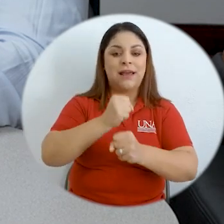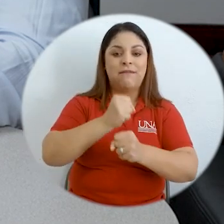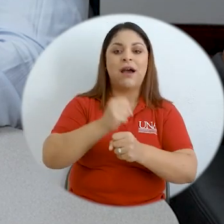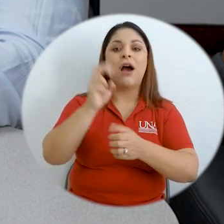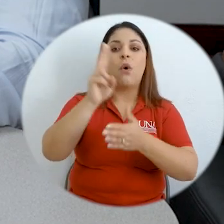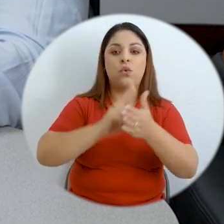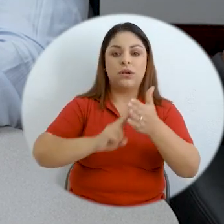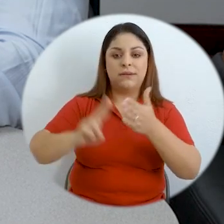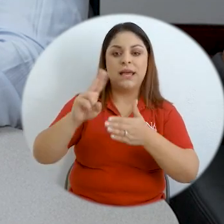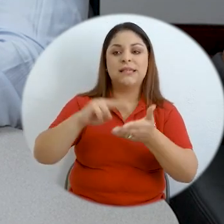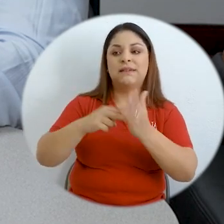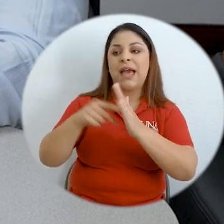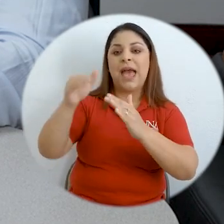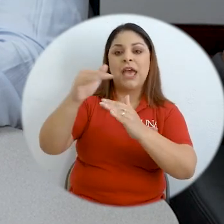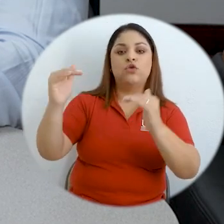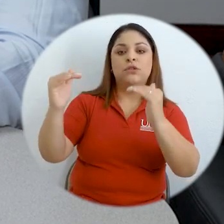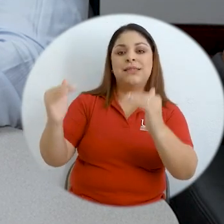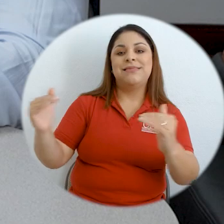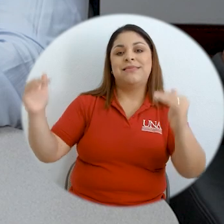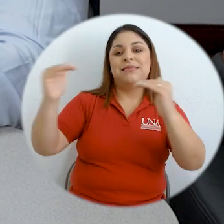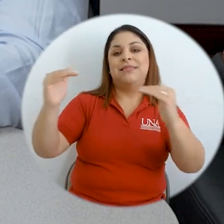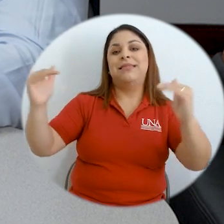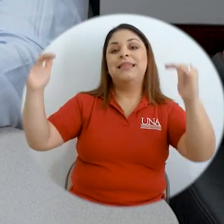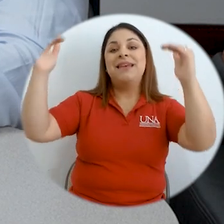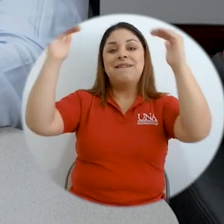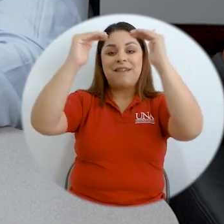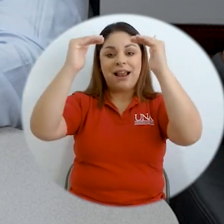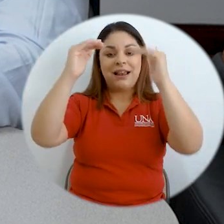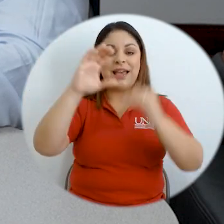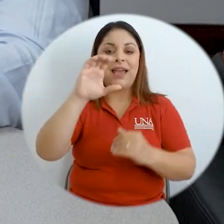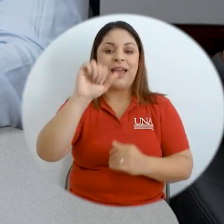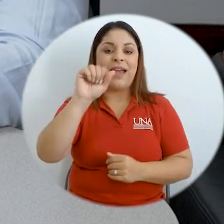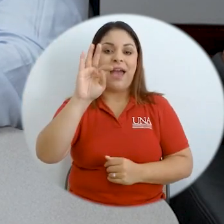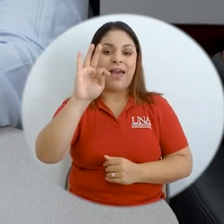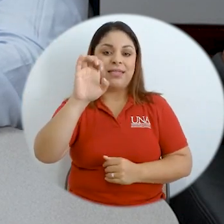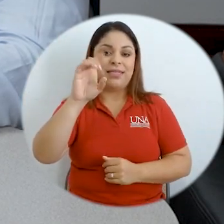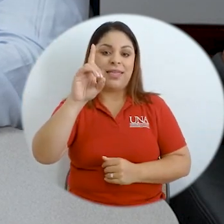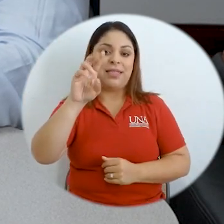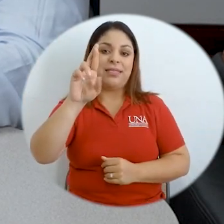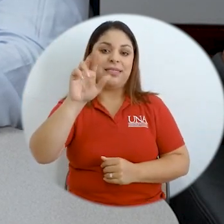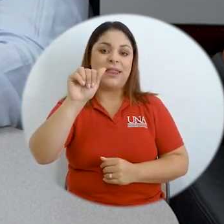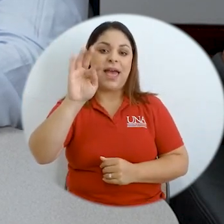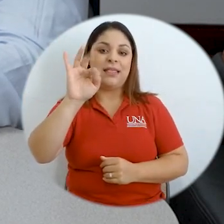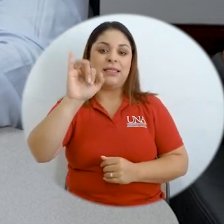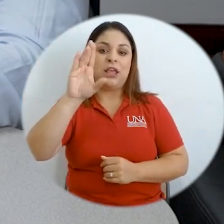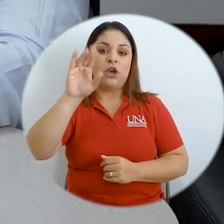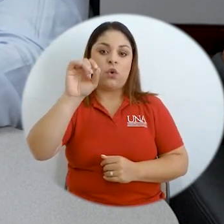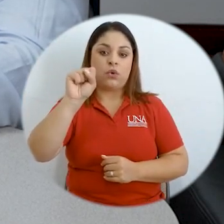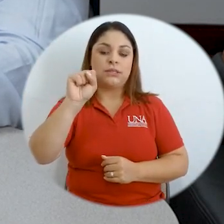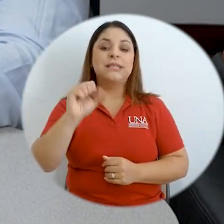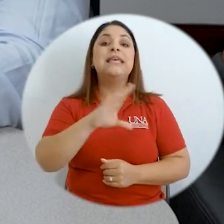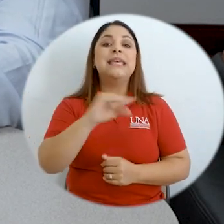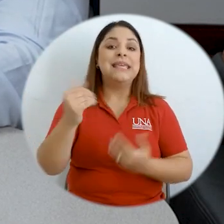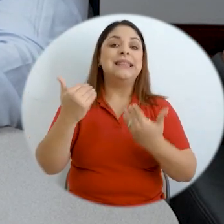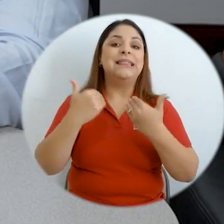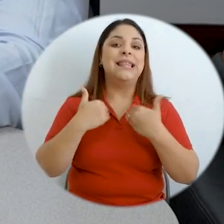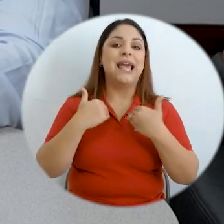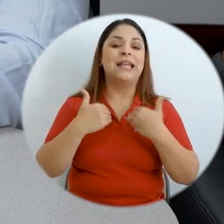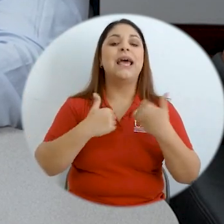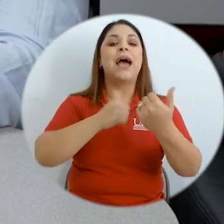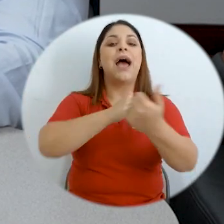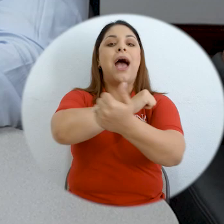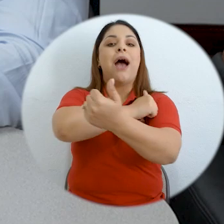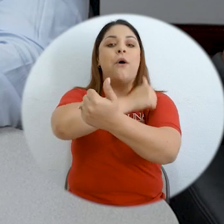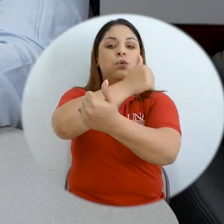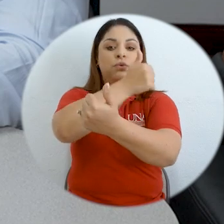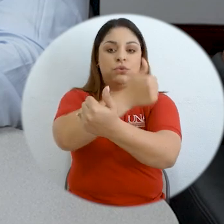un rango de catedráticos y que además están ocupando algún puesto de jerarquía. Es decir, no es